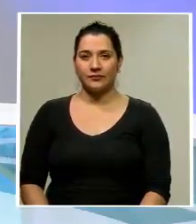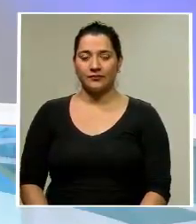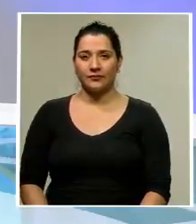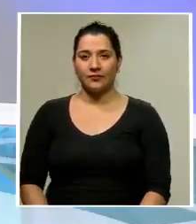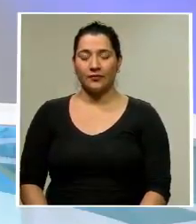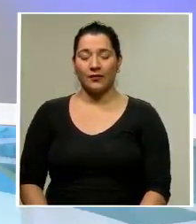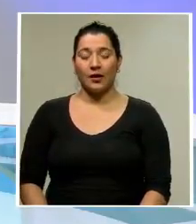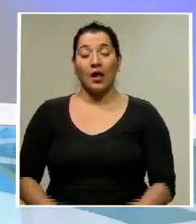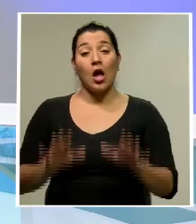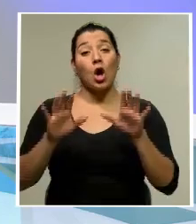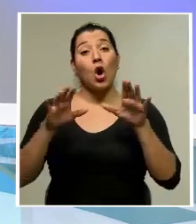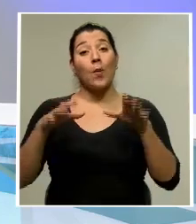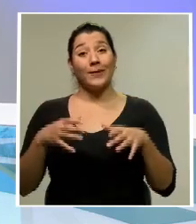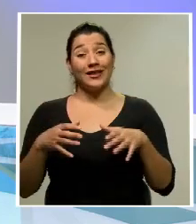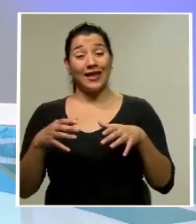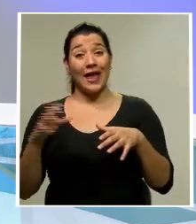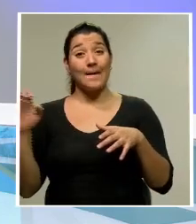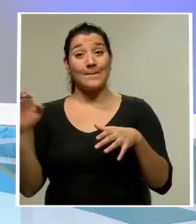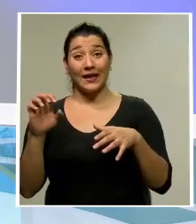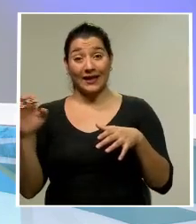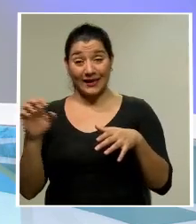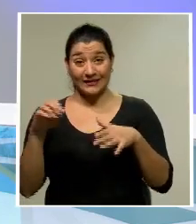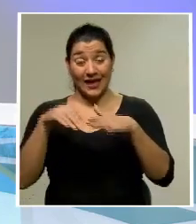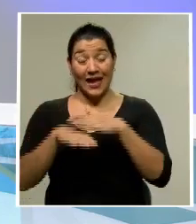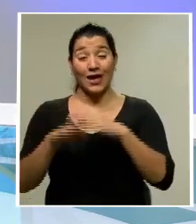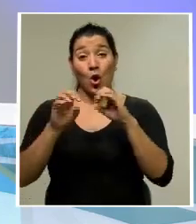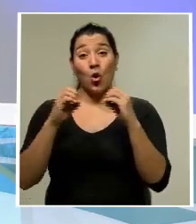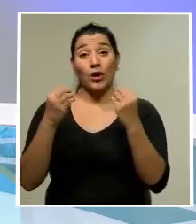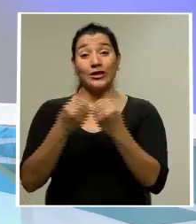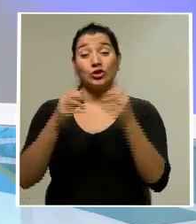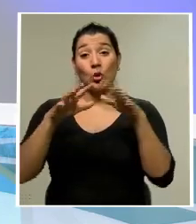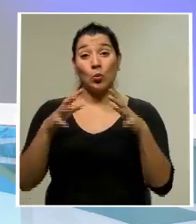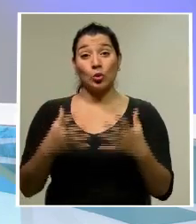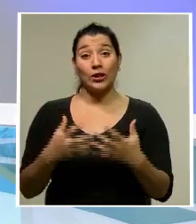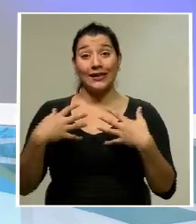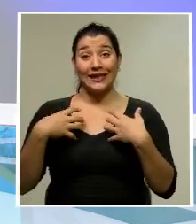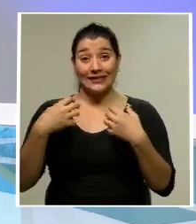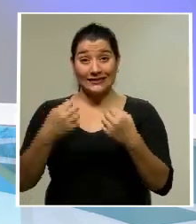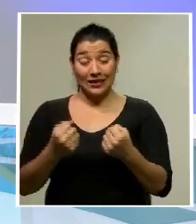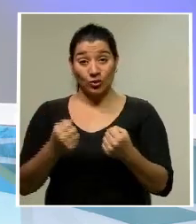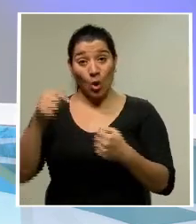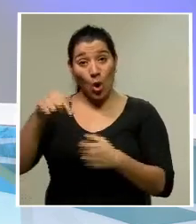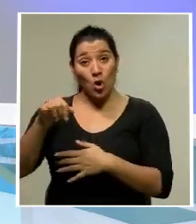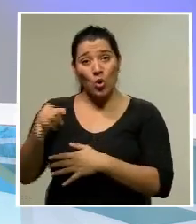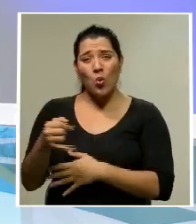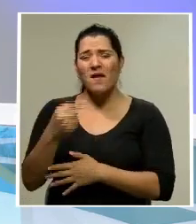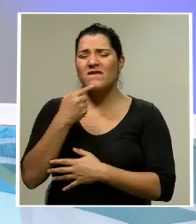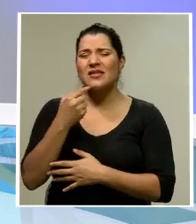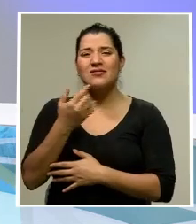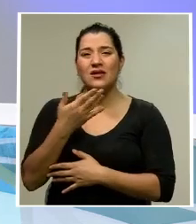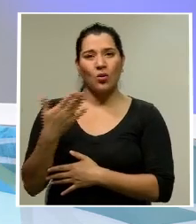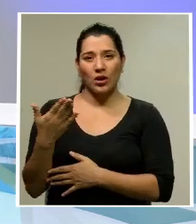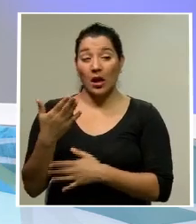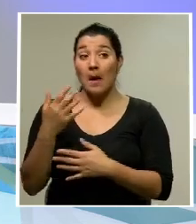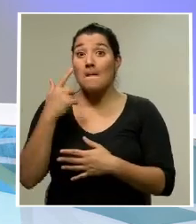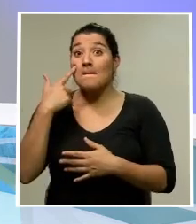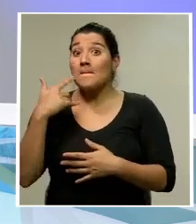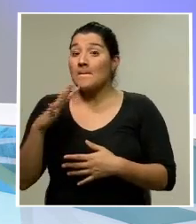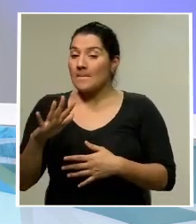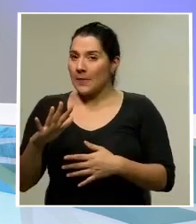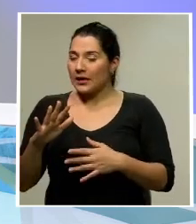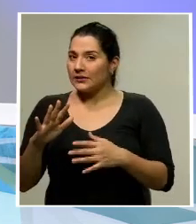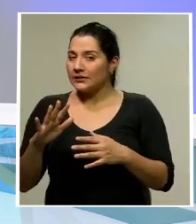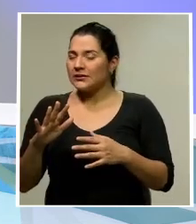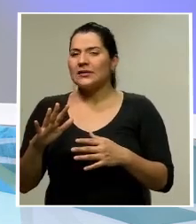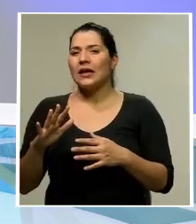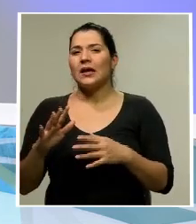Y el Comité de Urgencia de la Organización Mundial de la Salud advirtió este jueves que hay una fuerte probabilidad de